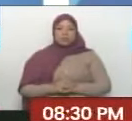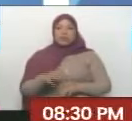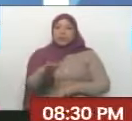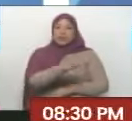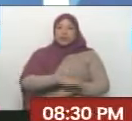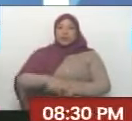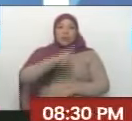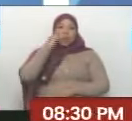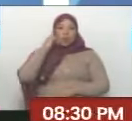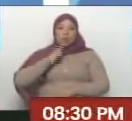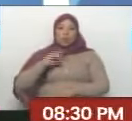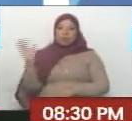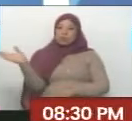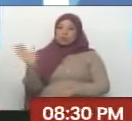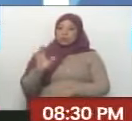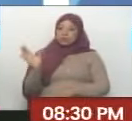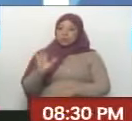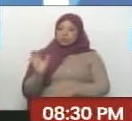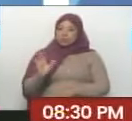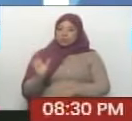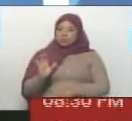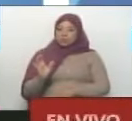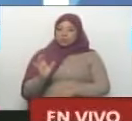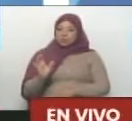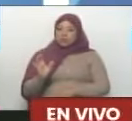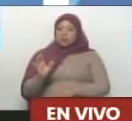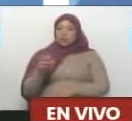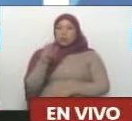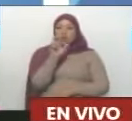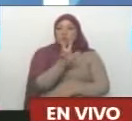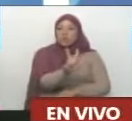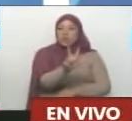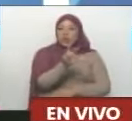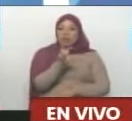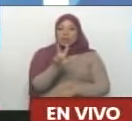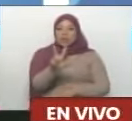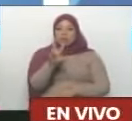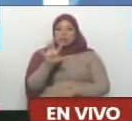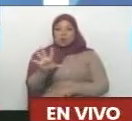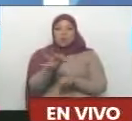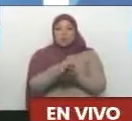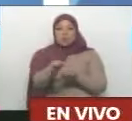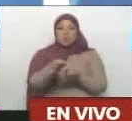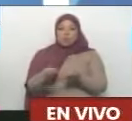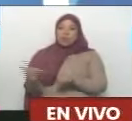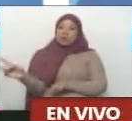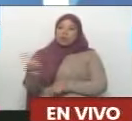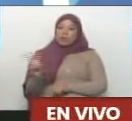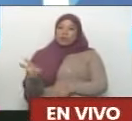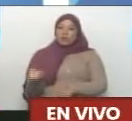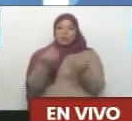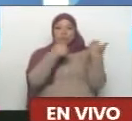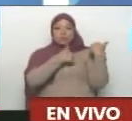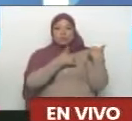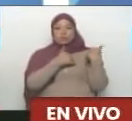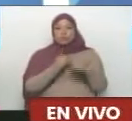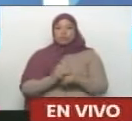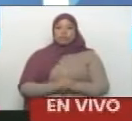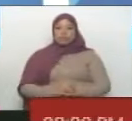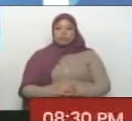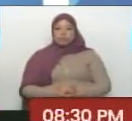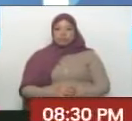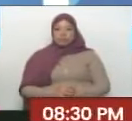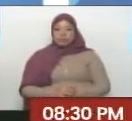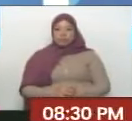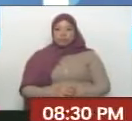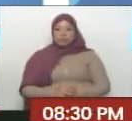plazas Bolívar de los 335 municipios del país, ¿correcto?